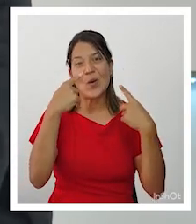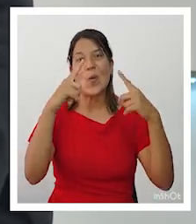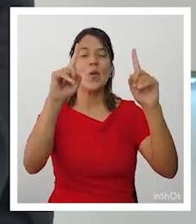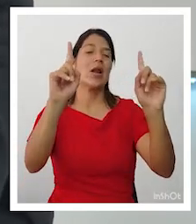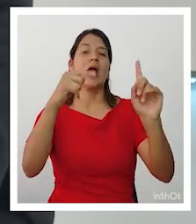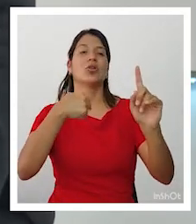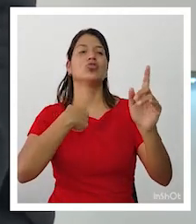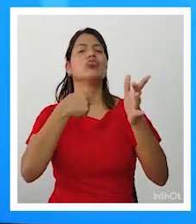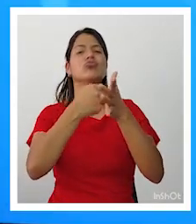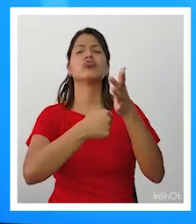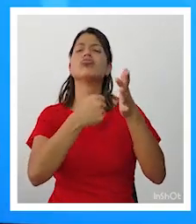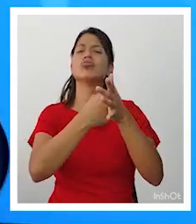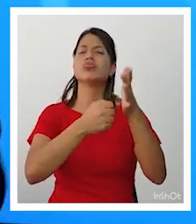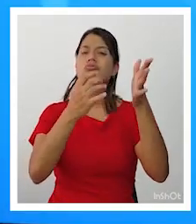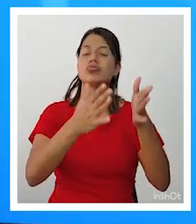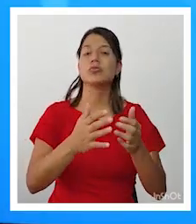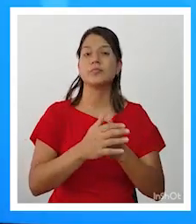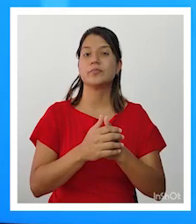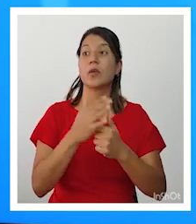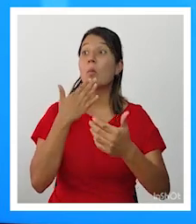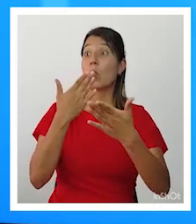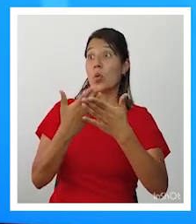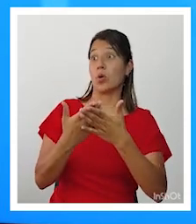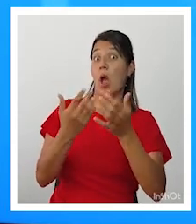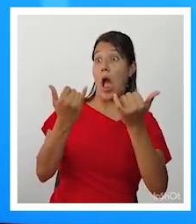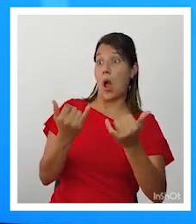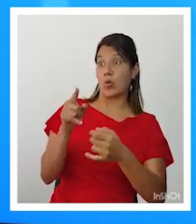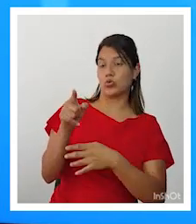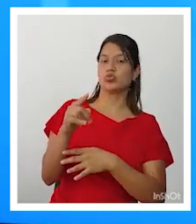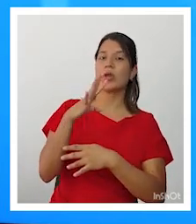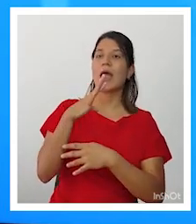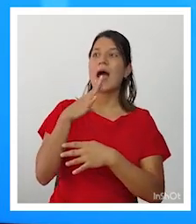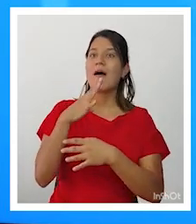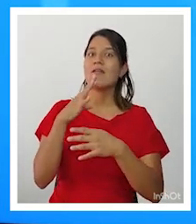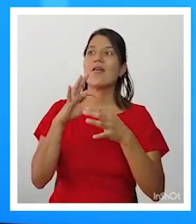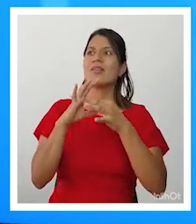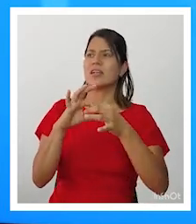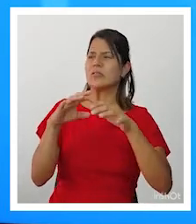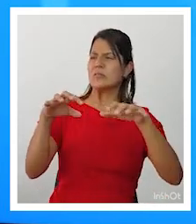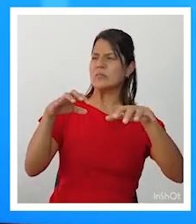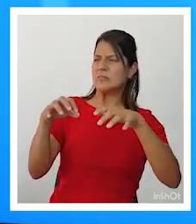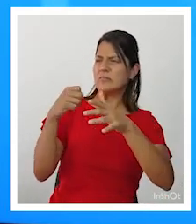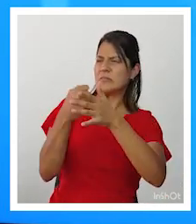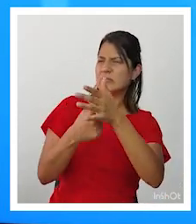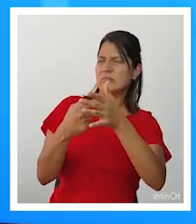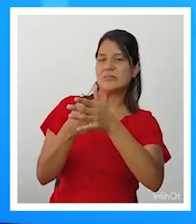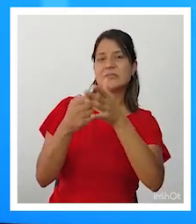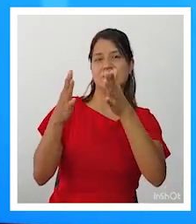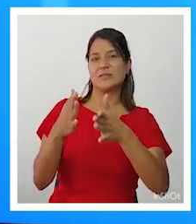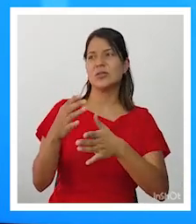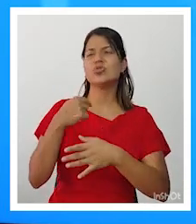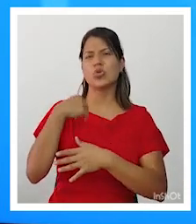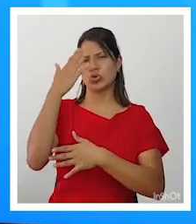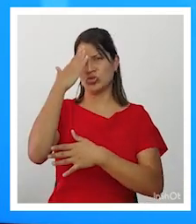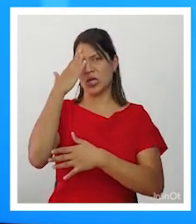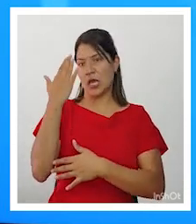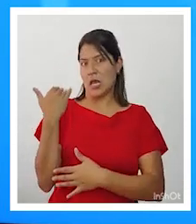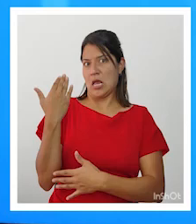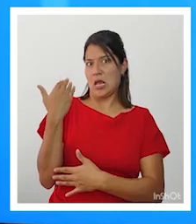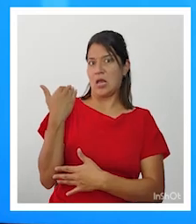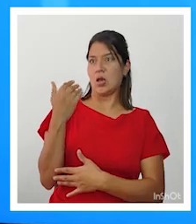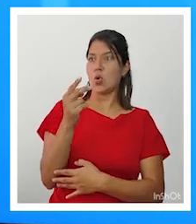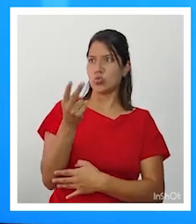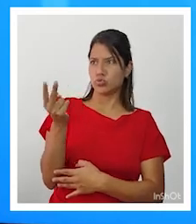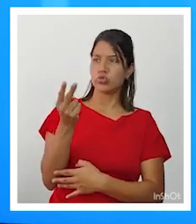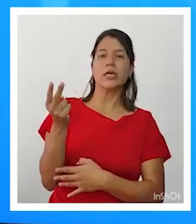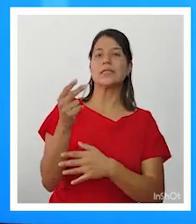yo poder ser, ¿verdad? Bueno, ahora que usted está hablando de activismo, sé que en fechas recientes ustedes